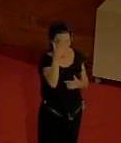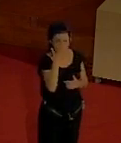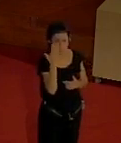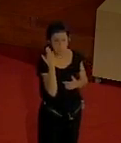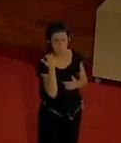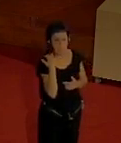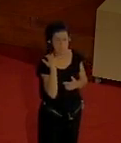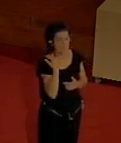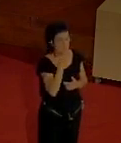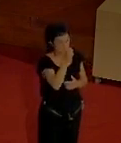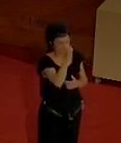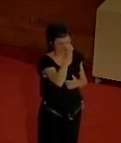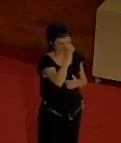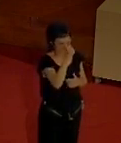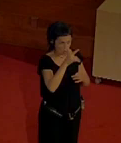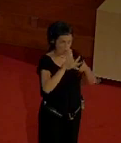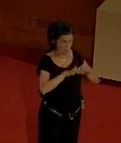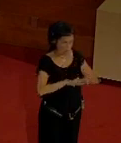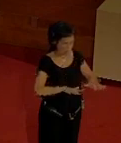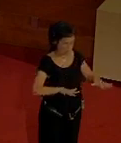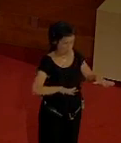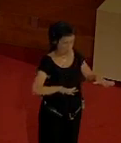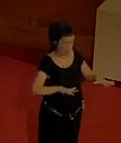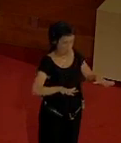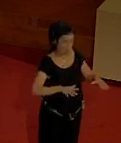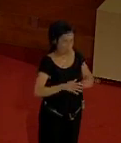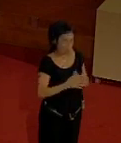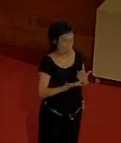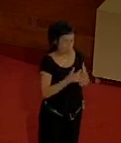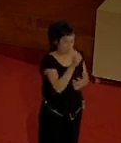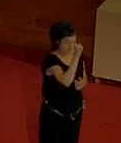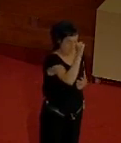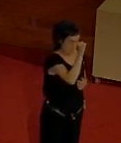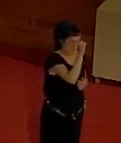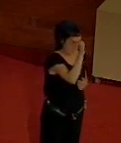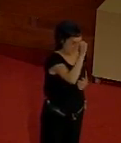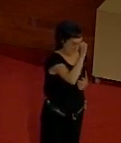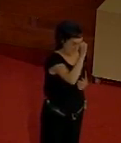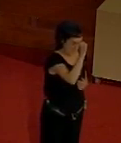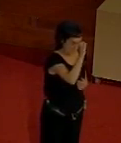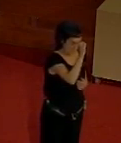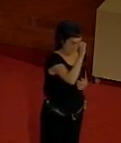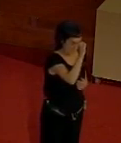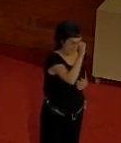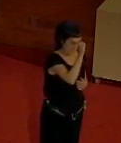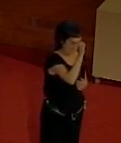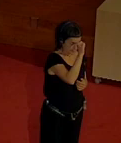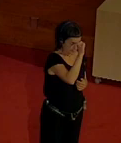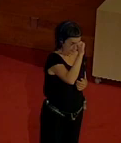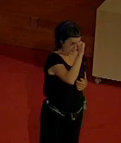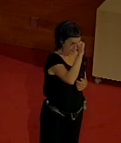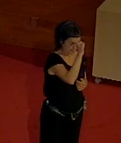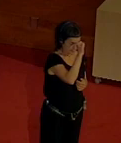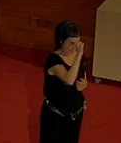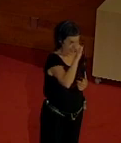ind Pacífico no pensemos solamente en la zona del Pacífico por lo tanto India India hablar con